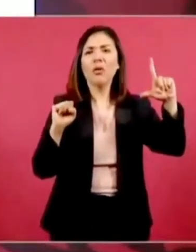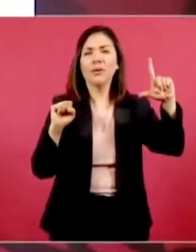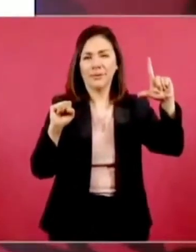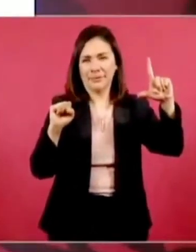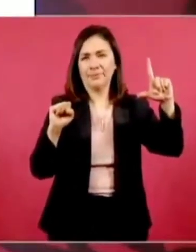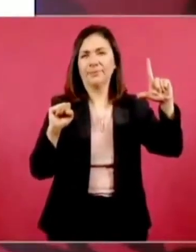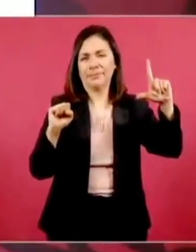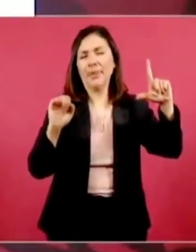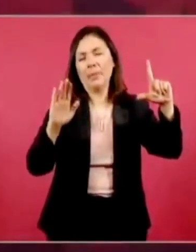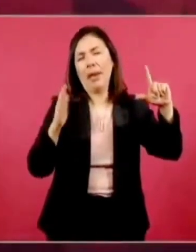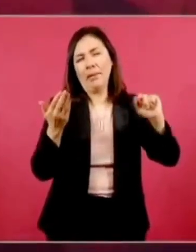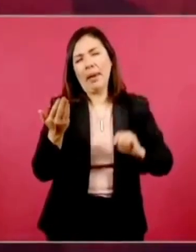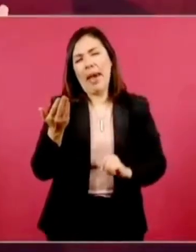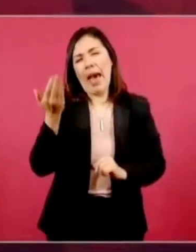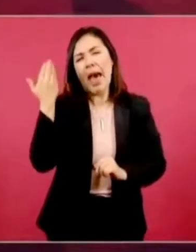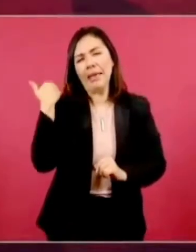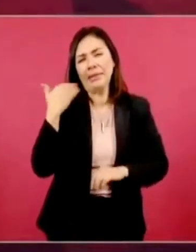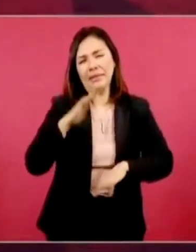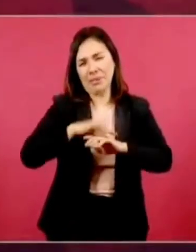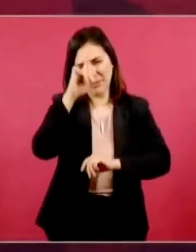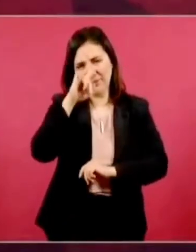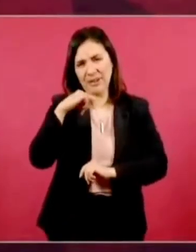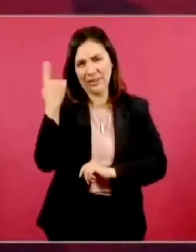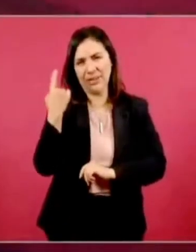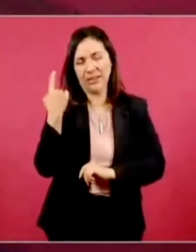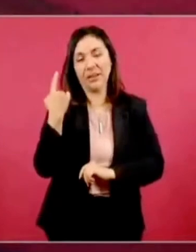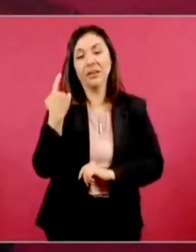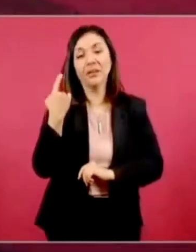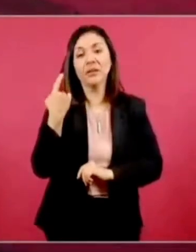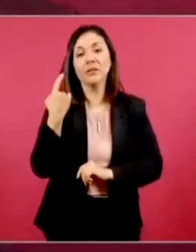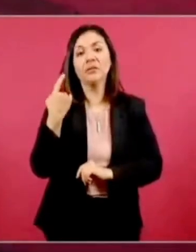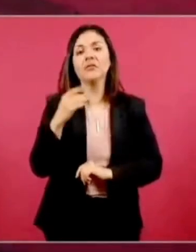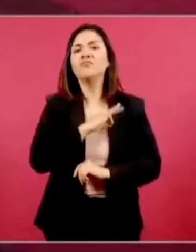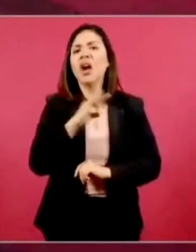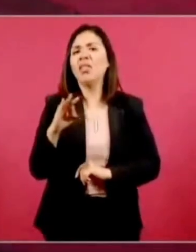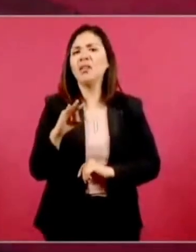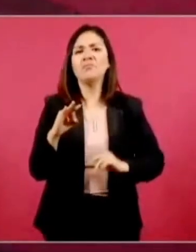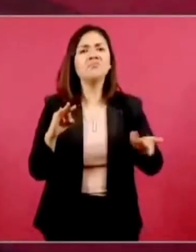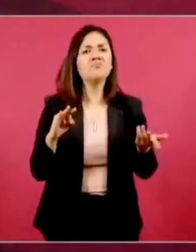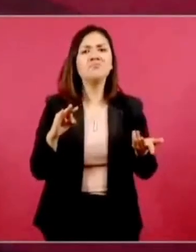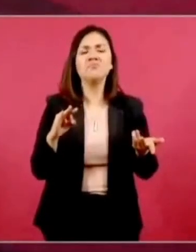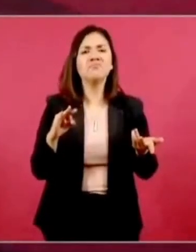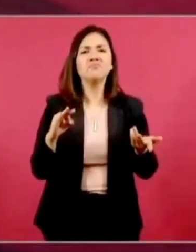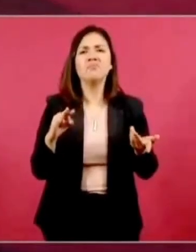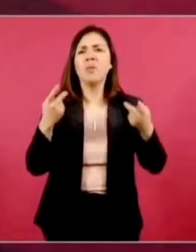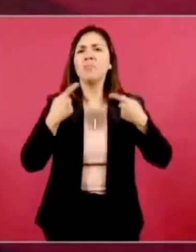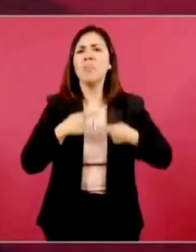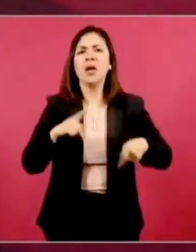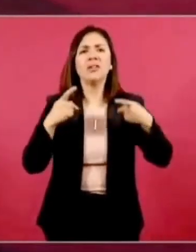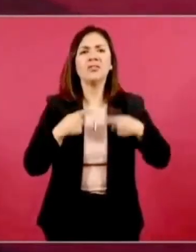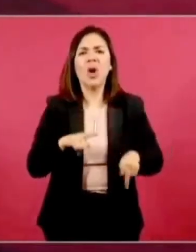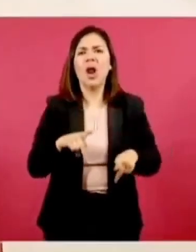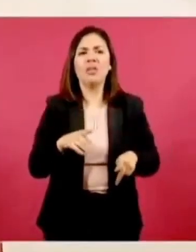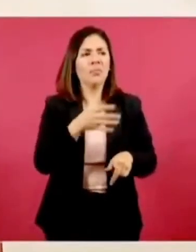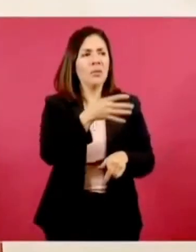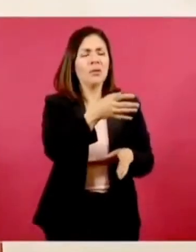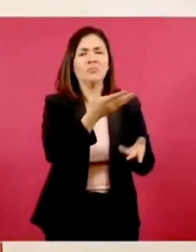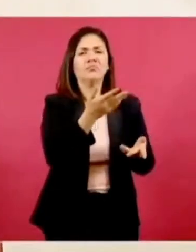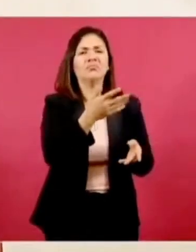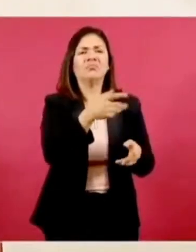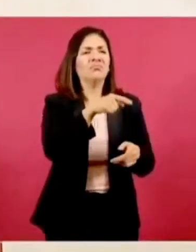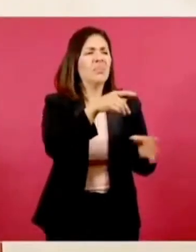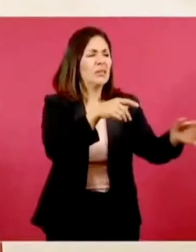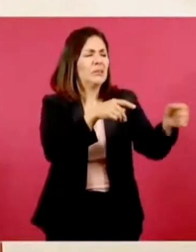Antes, ¿no?, se les facilitaba más. Podían meter al mercado a un producto